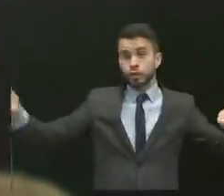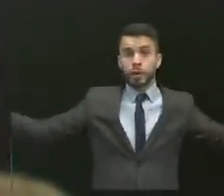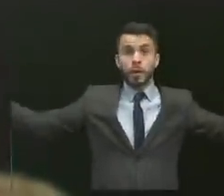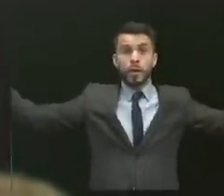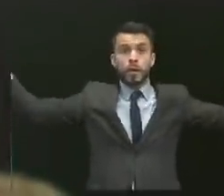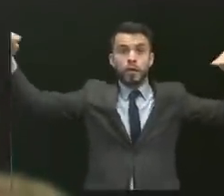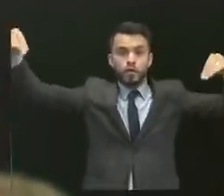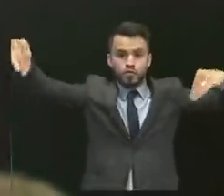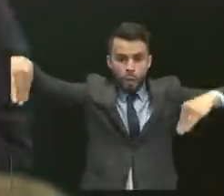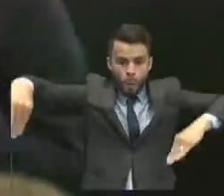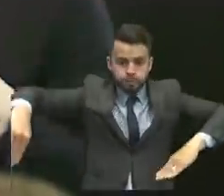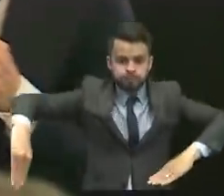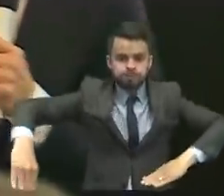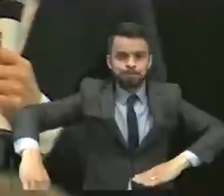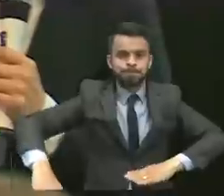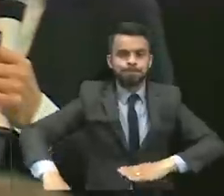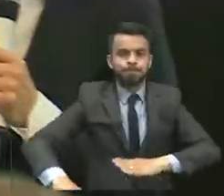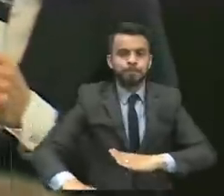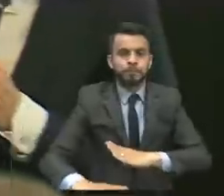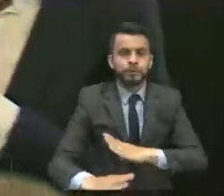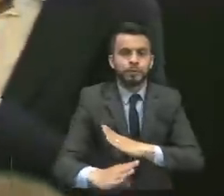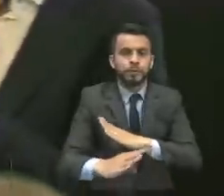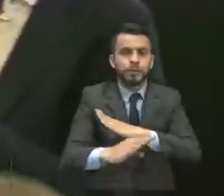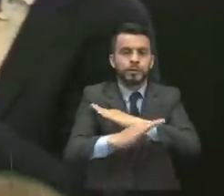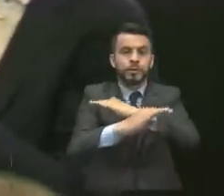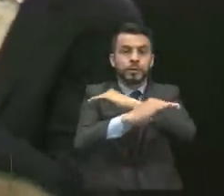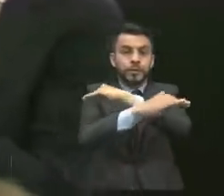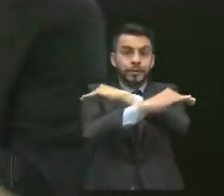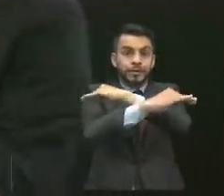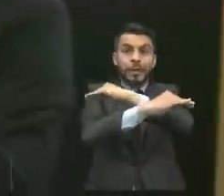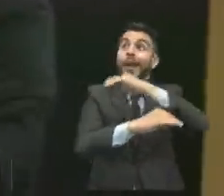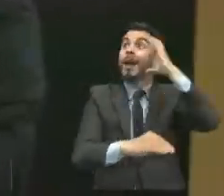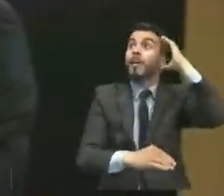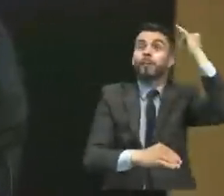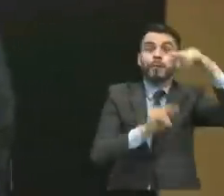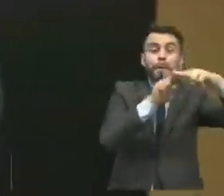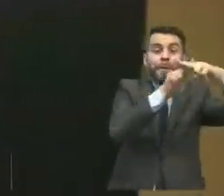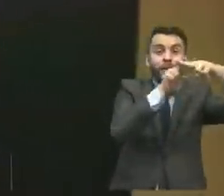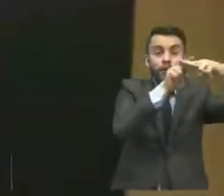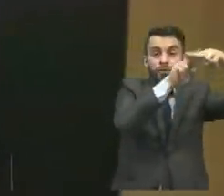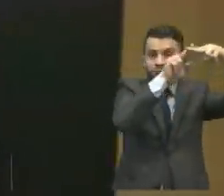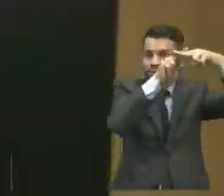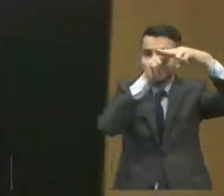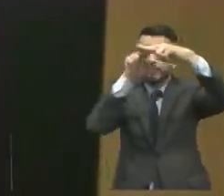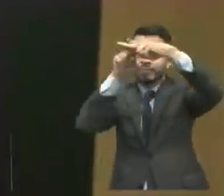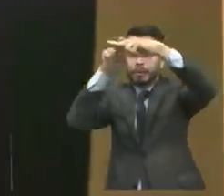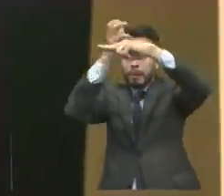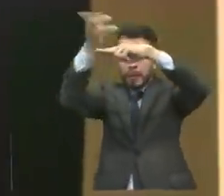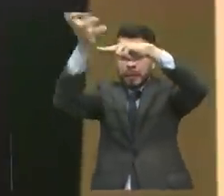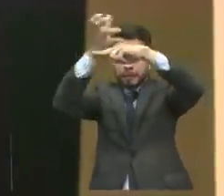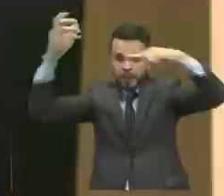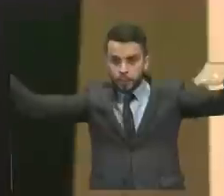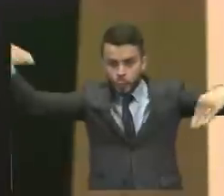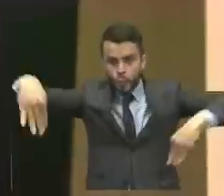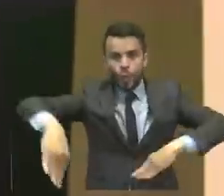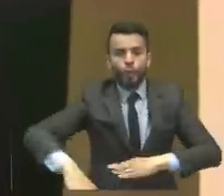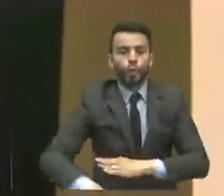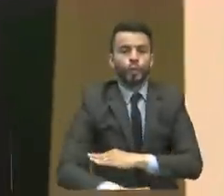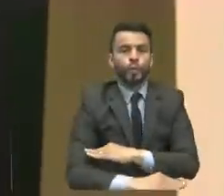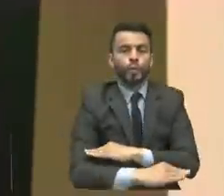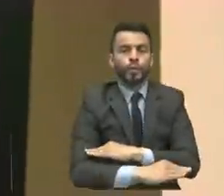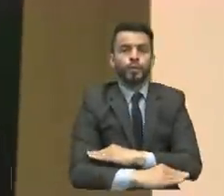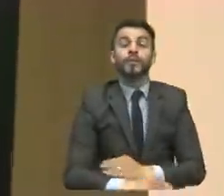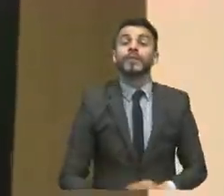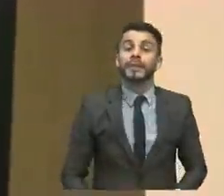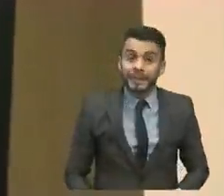la bajada hacia el metro se hace subterránea, todos esos movimientos los